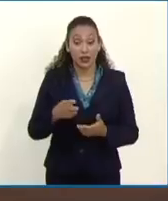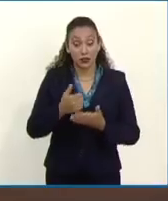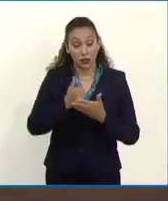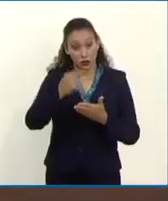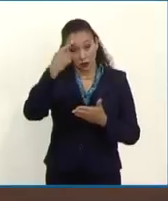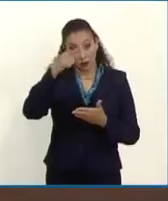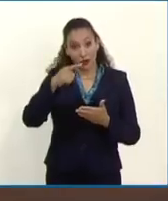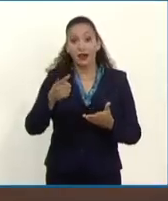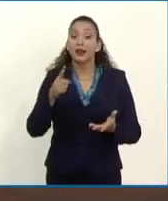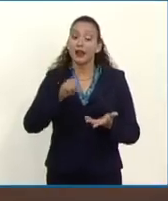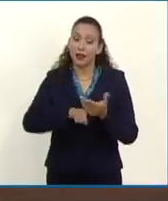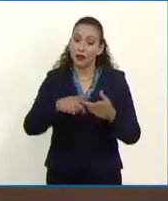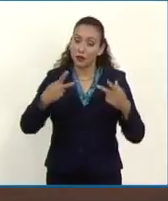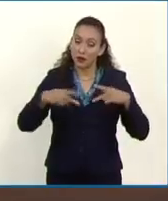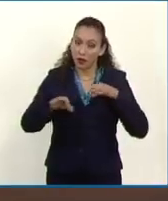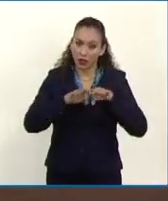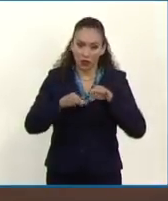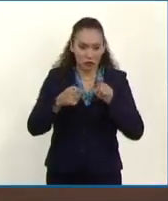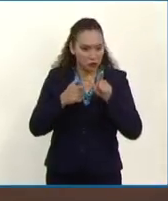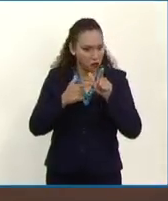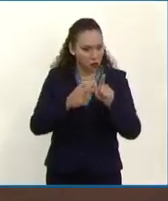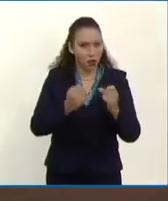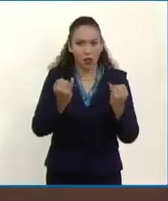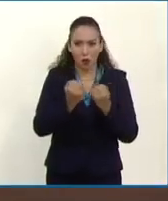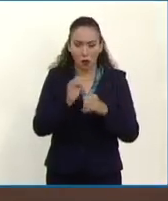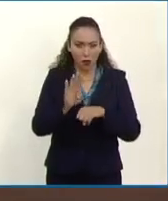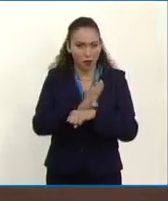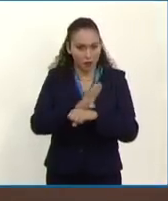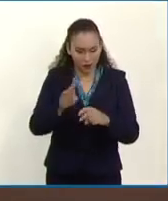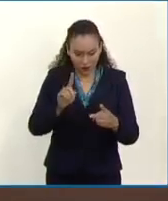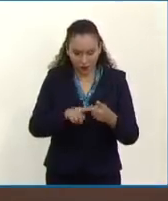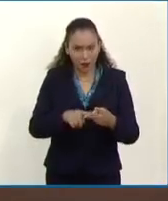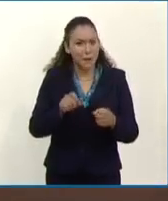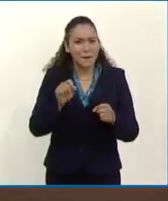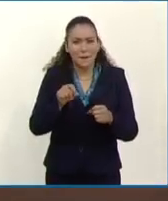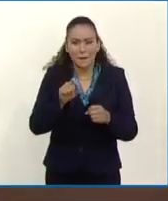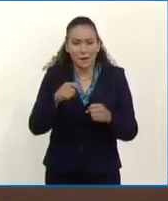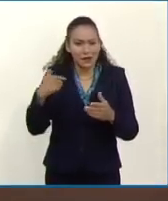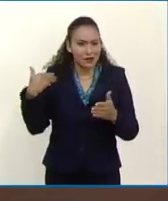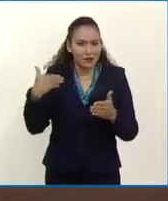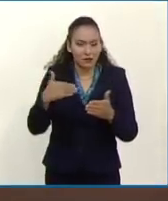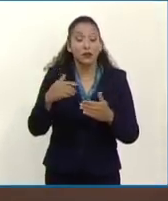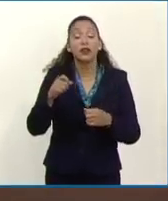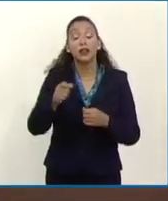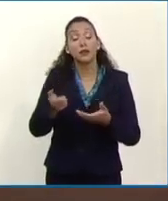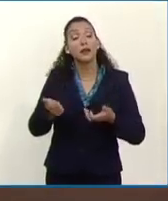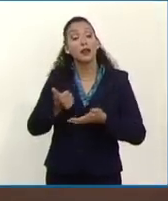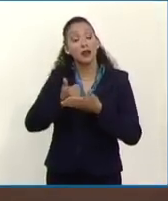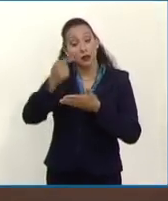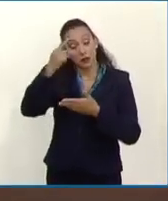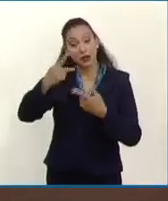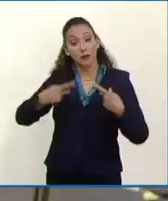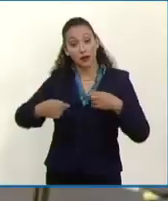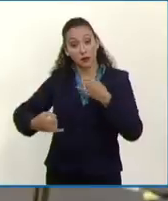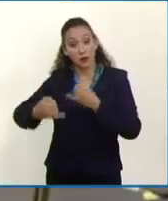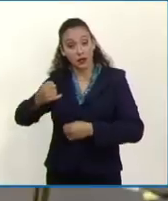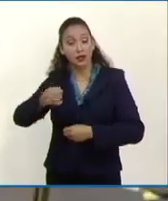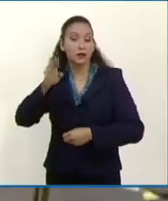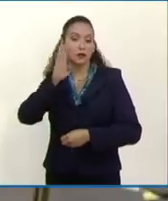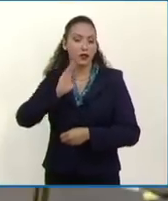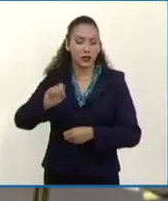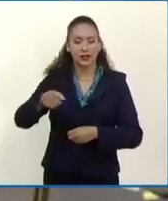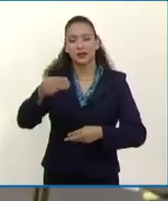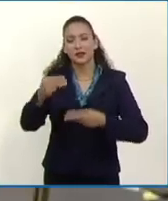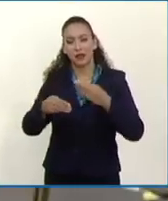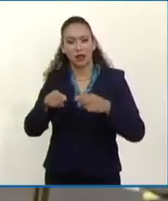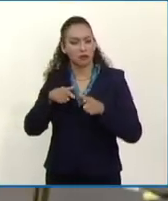los derechos laborales de su personal, fomentar el desarrollo de la carrera judicial y de la Defensoría de Oficio.